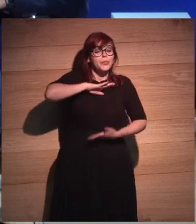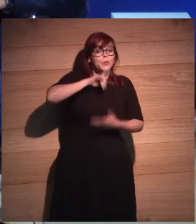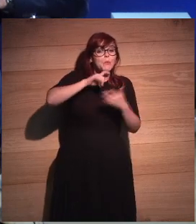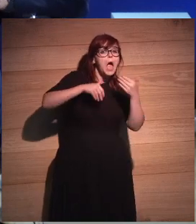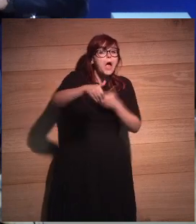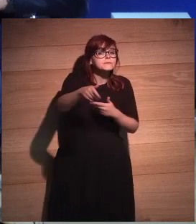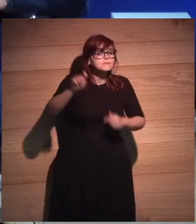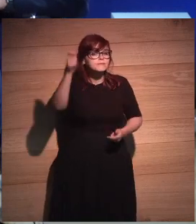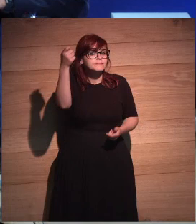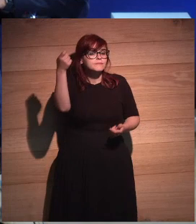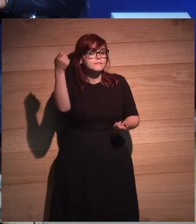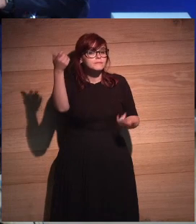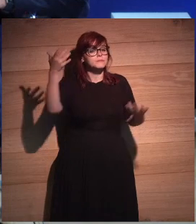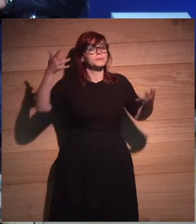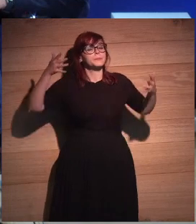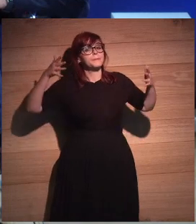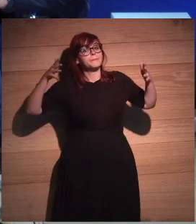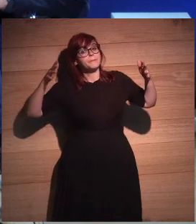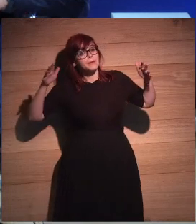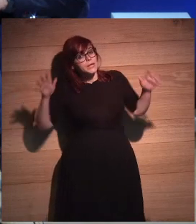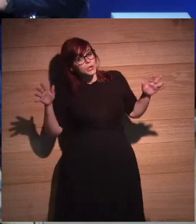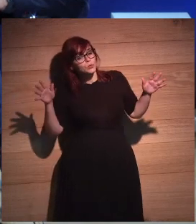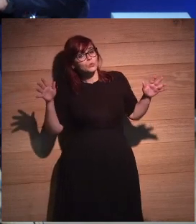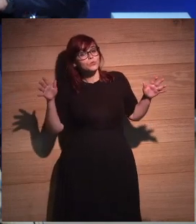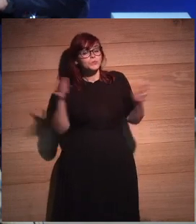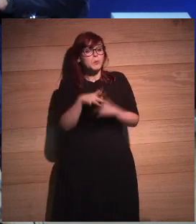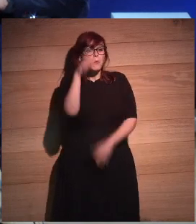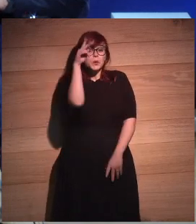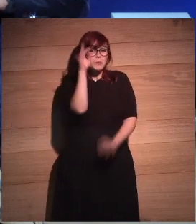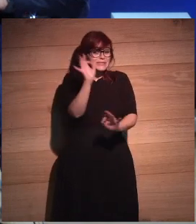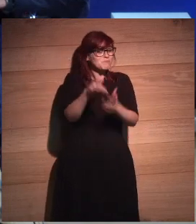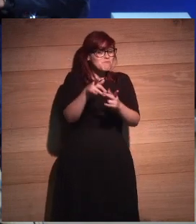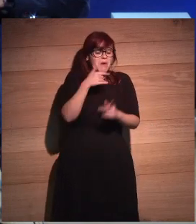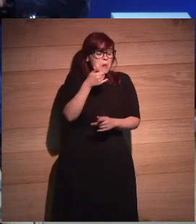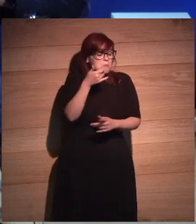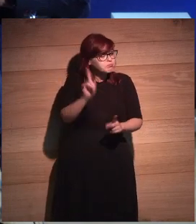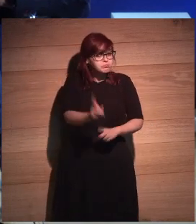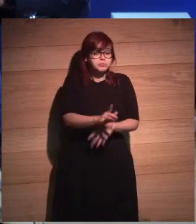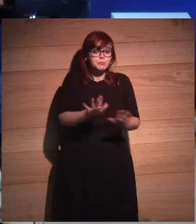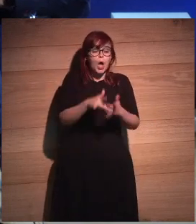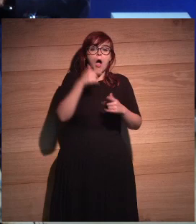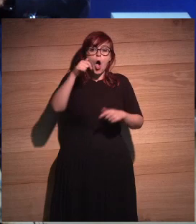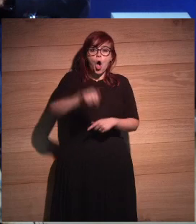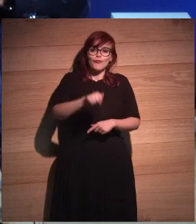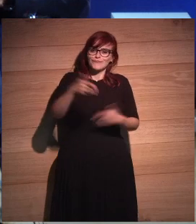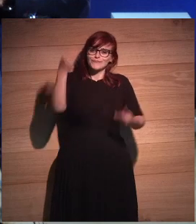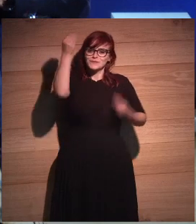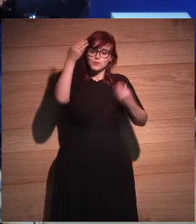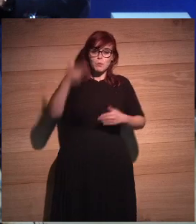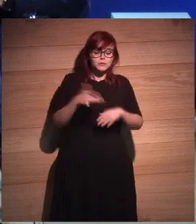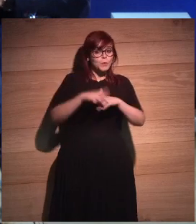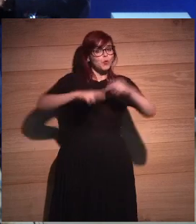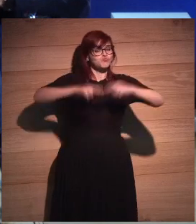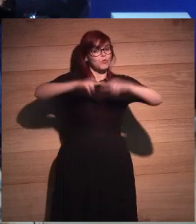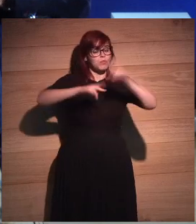dónde. Pero no me preocupa especialmente. Yo creo que a día de hoy es más importante que